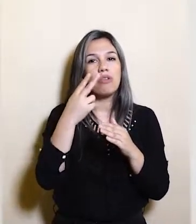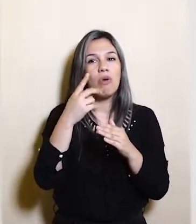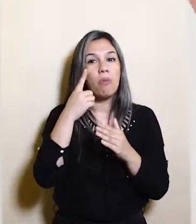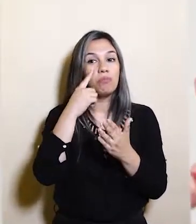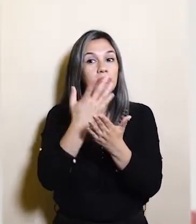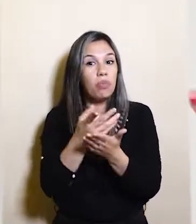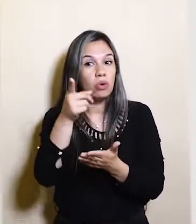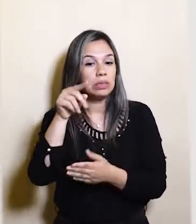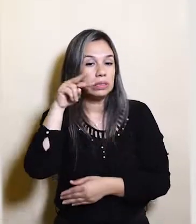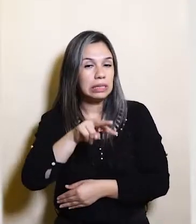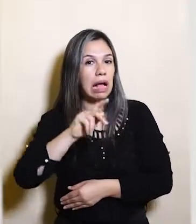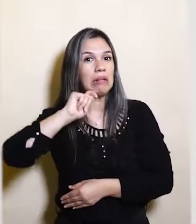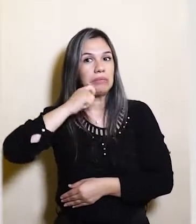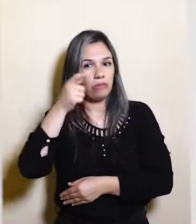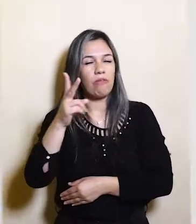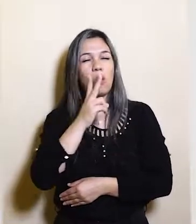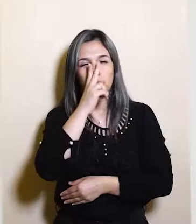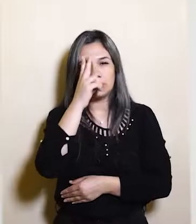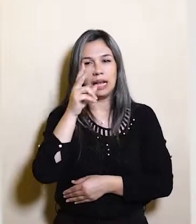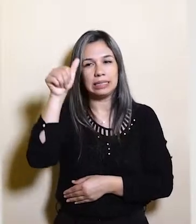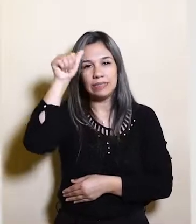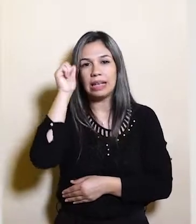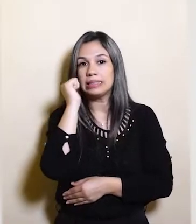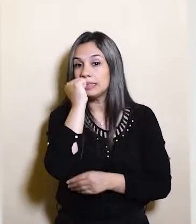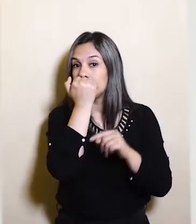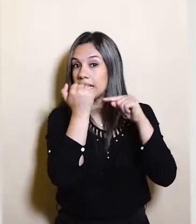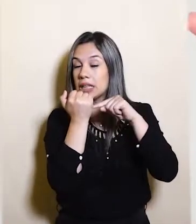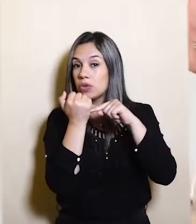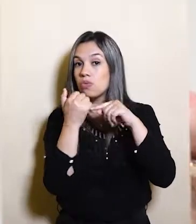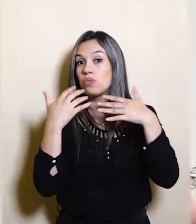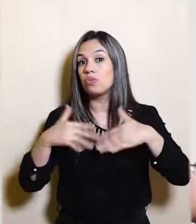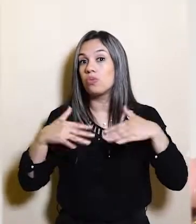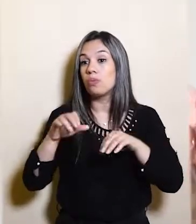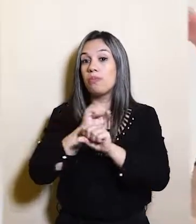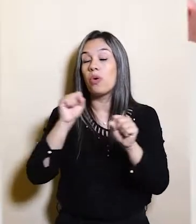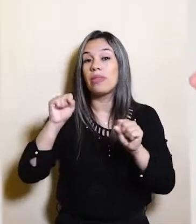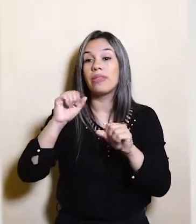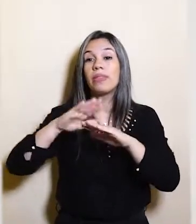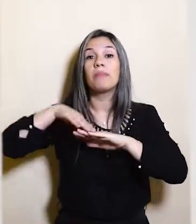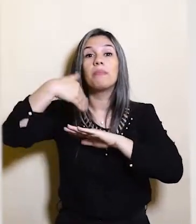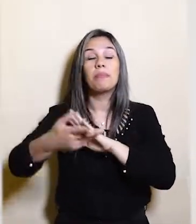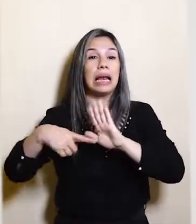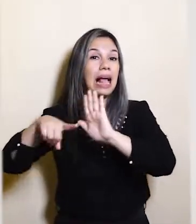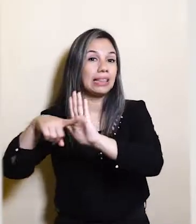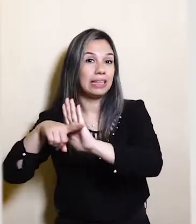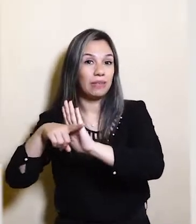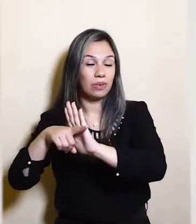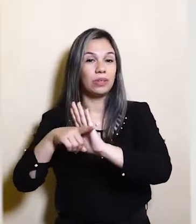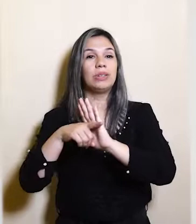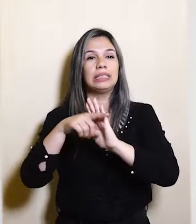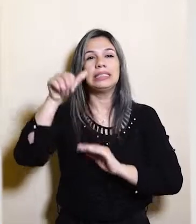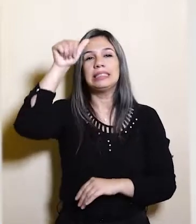yo sé que a vos te va a gustar, entonces hay secretos que evidentemente pueden ser muy malos, y es la manera de ir de alguna